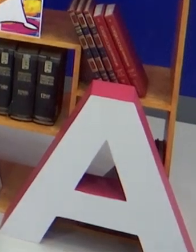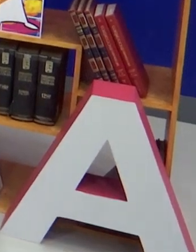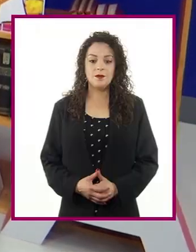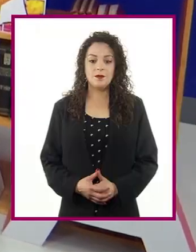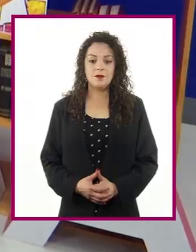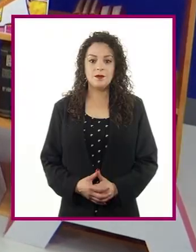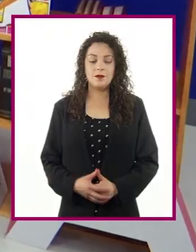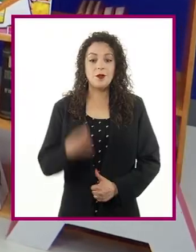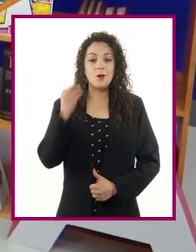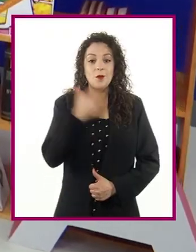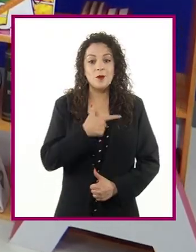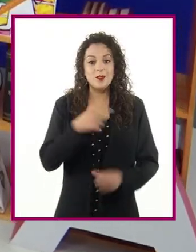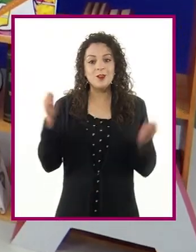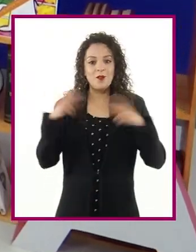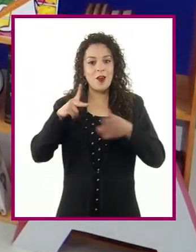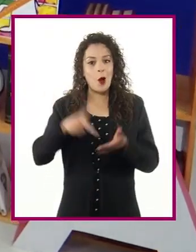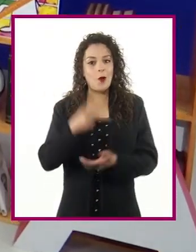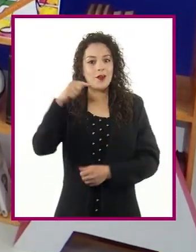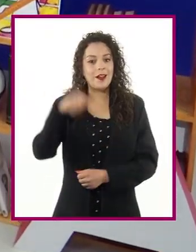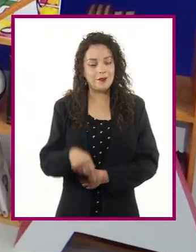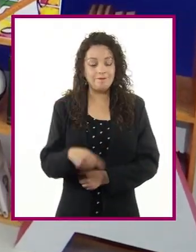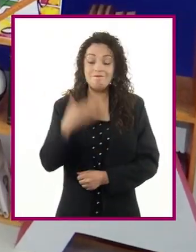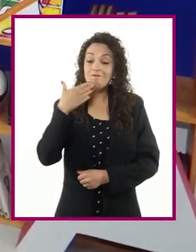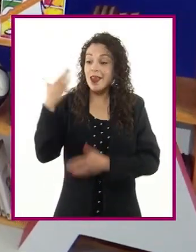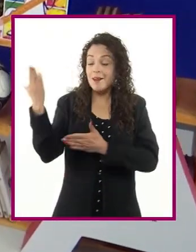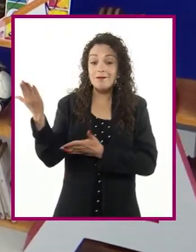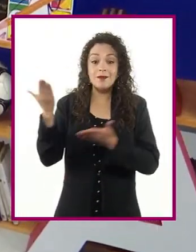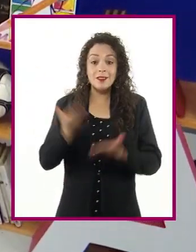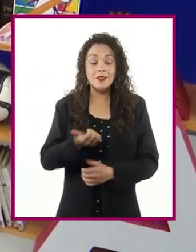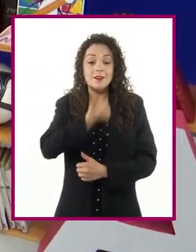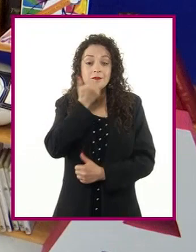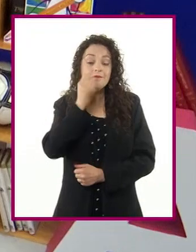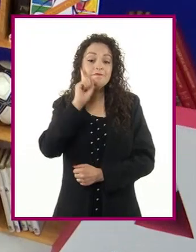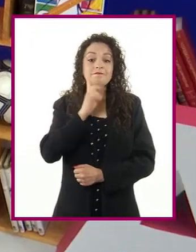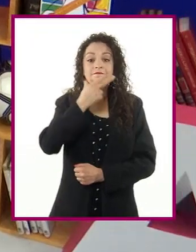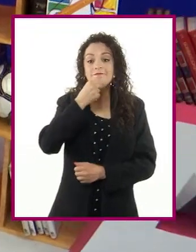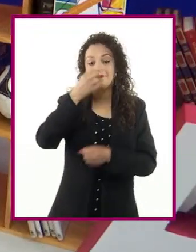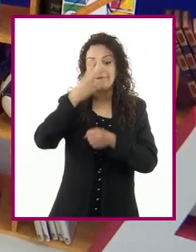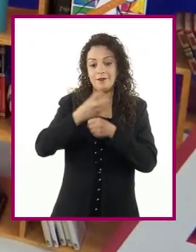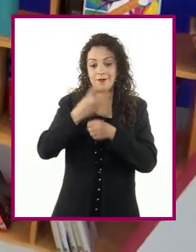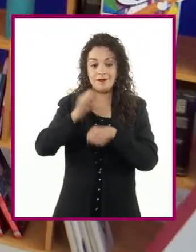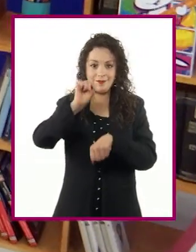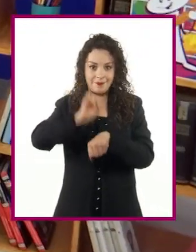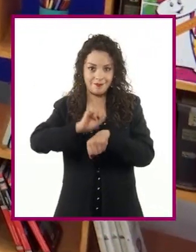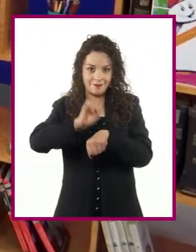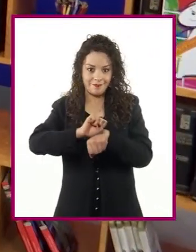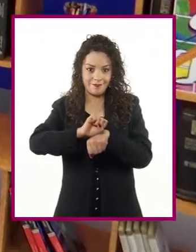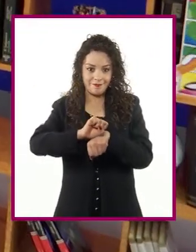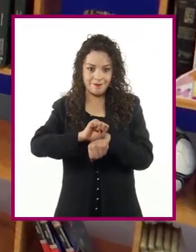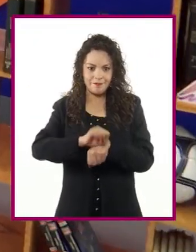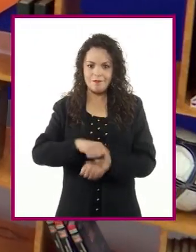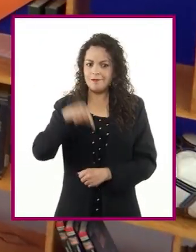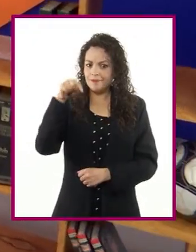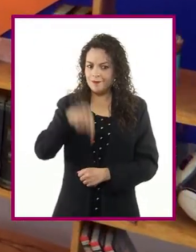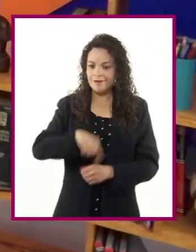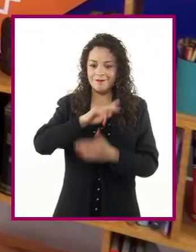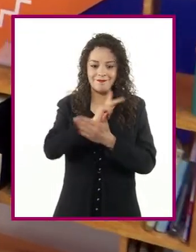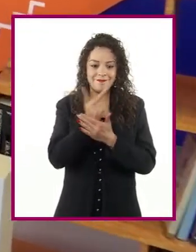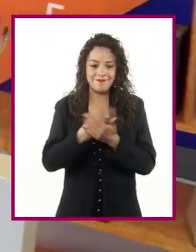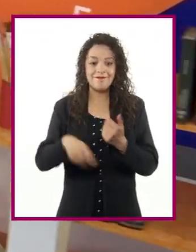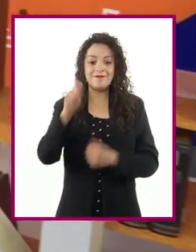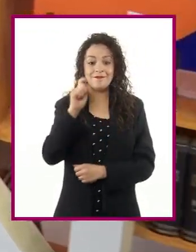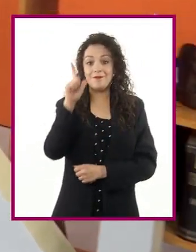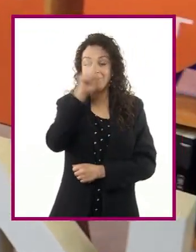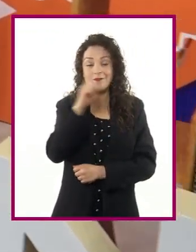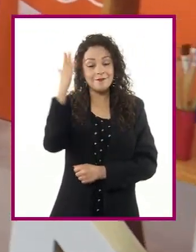Qué gusto encontrarnos en este espacio. Les doy la más cordial bienvenida a las alumnas y alumnos de tercer grado de secundaria a esta sesión de Lengua